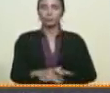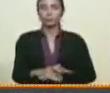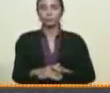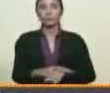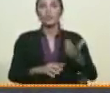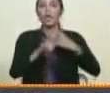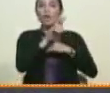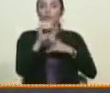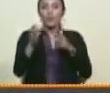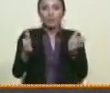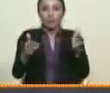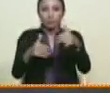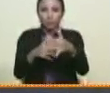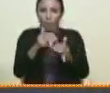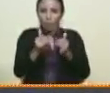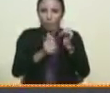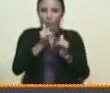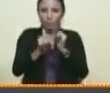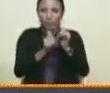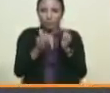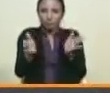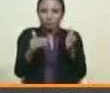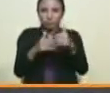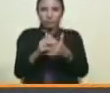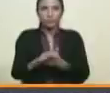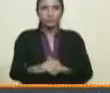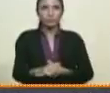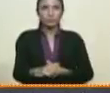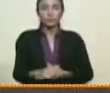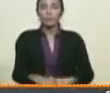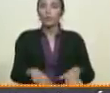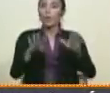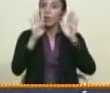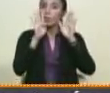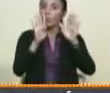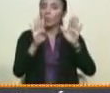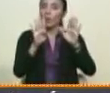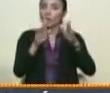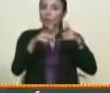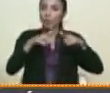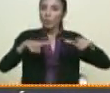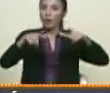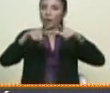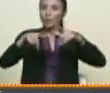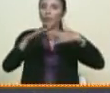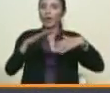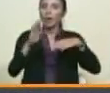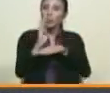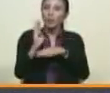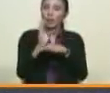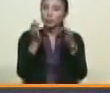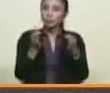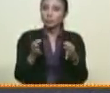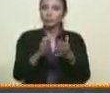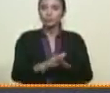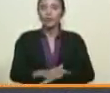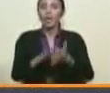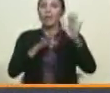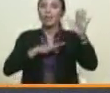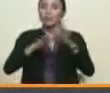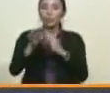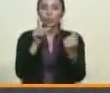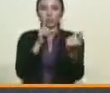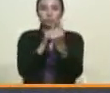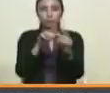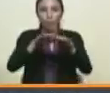neonatología 20 incubadoras 9 en cuidados críticos intensivos 14 consultorios